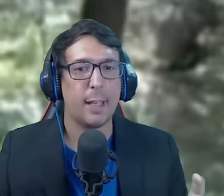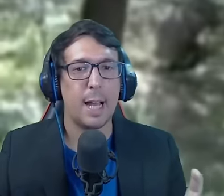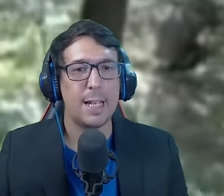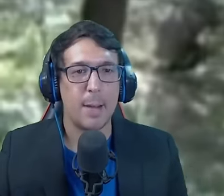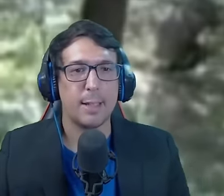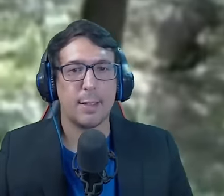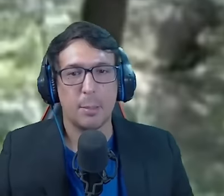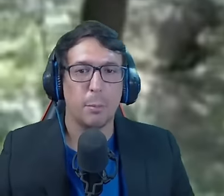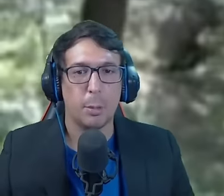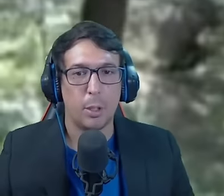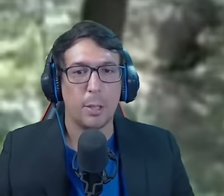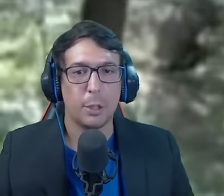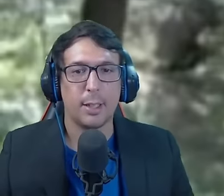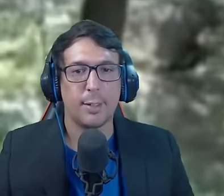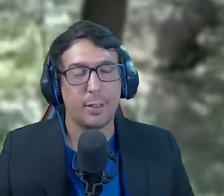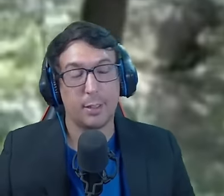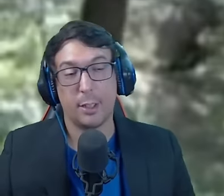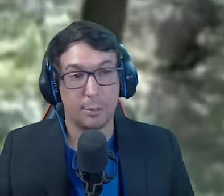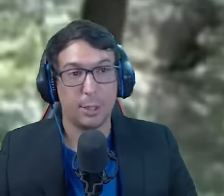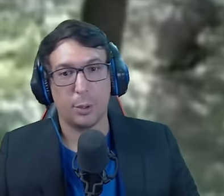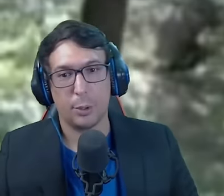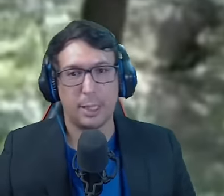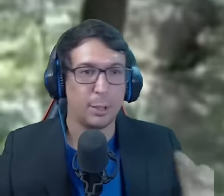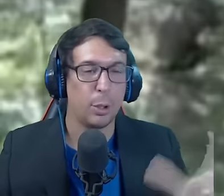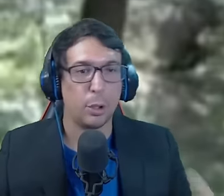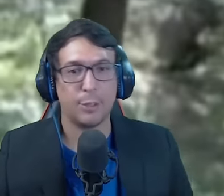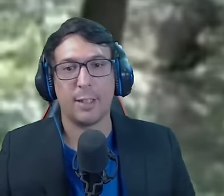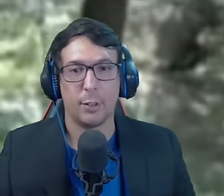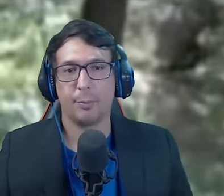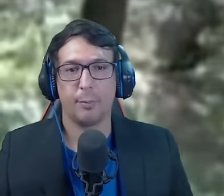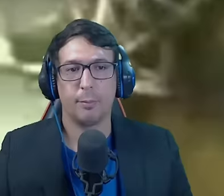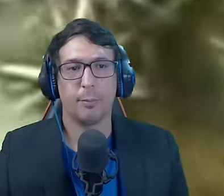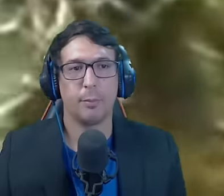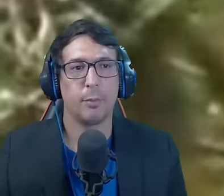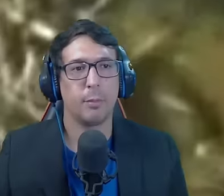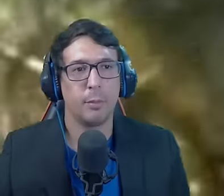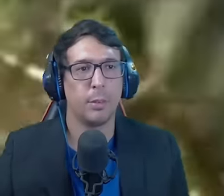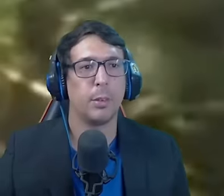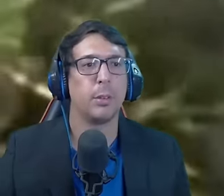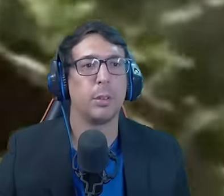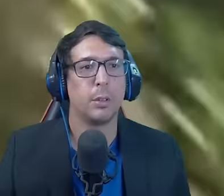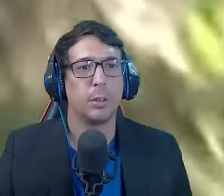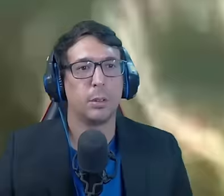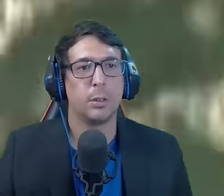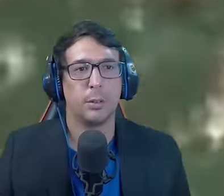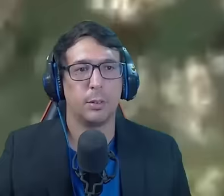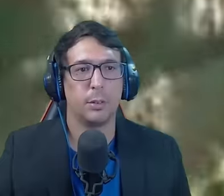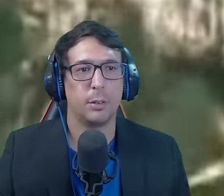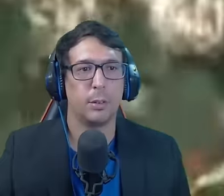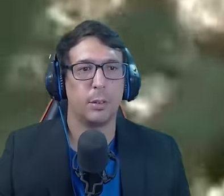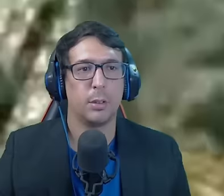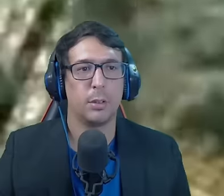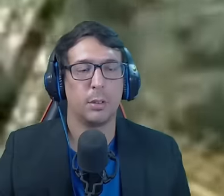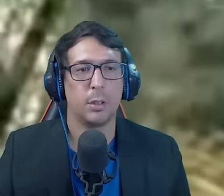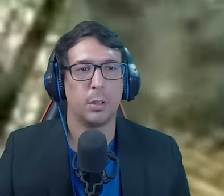de alemanes también. Pero es muy interesante seguir viendo todo el contexto. Vamos a inaugurar nuestra primera ciudad y se